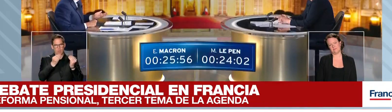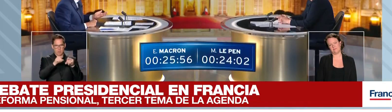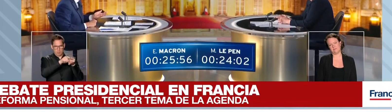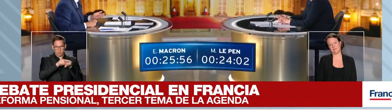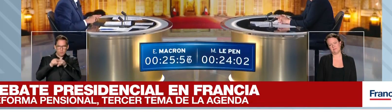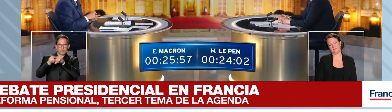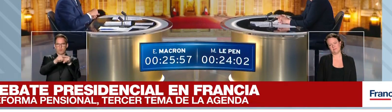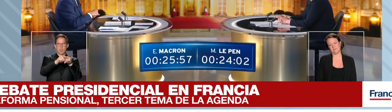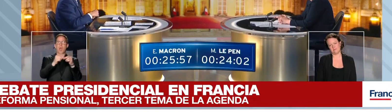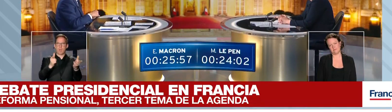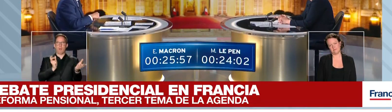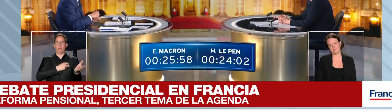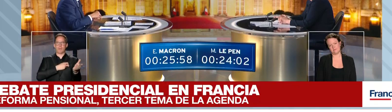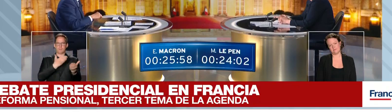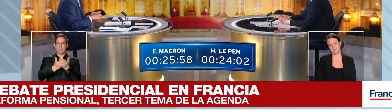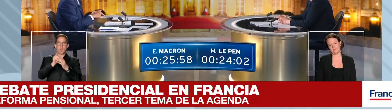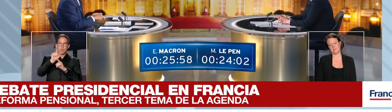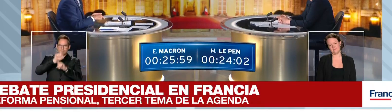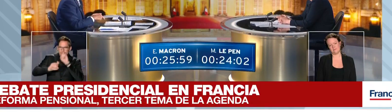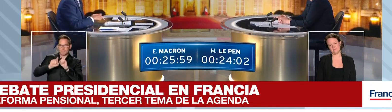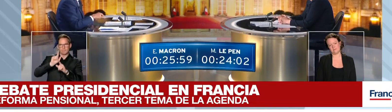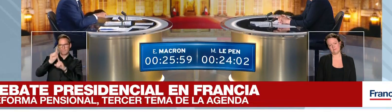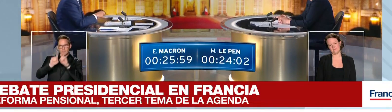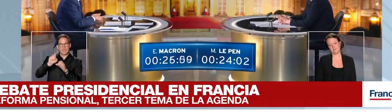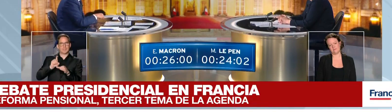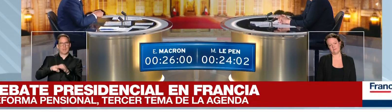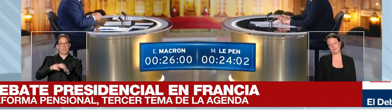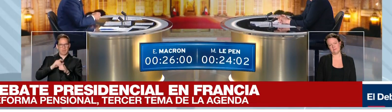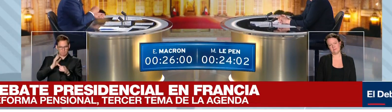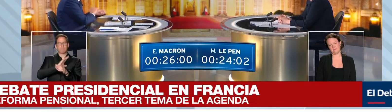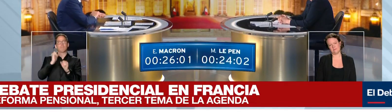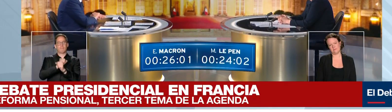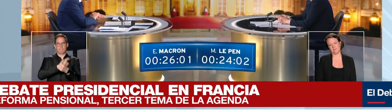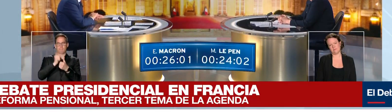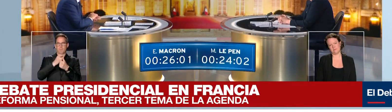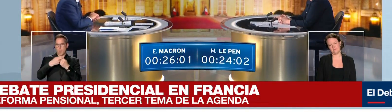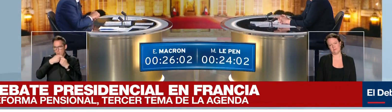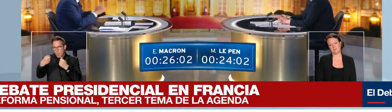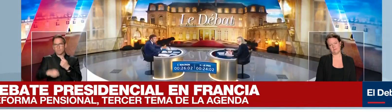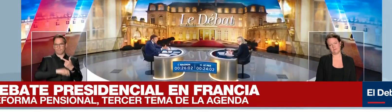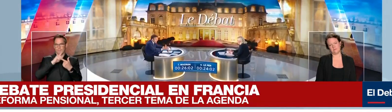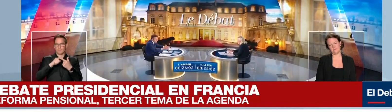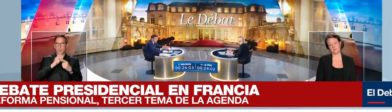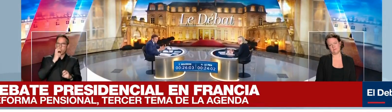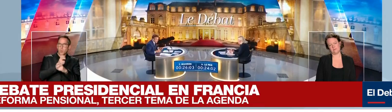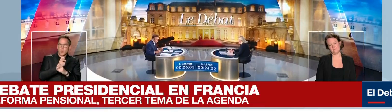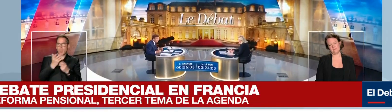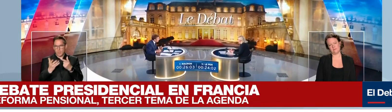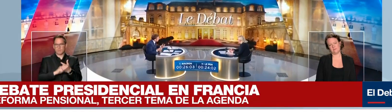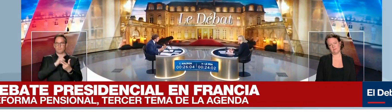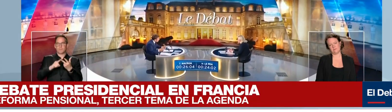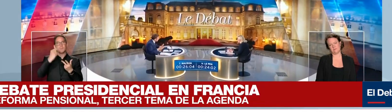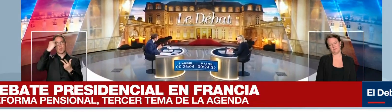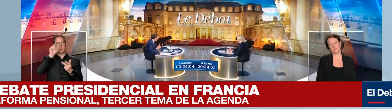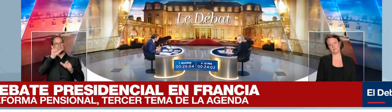estos criterios de dificultad del empleo permiten ser justos. Los criterios de dificultad del empleo para los obreros agrícolas, para